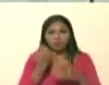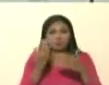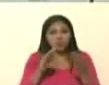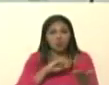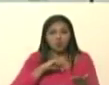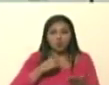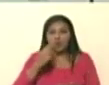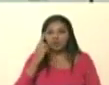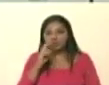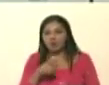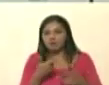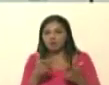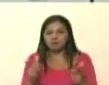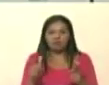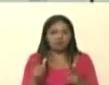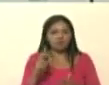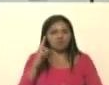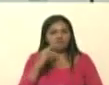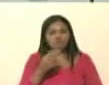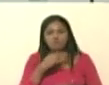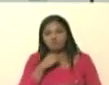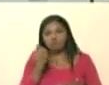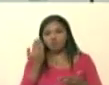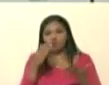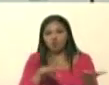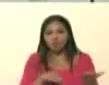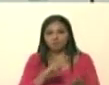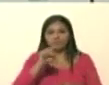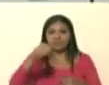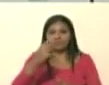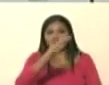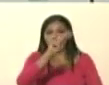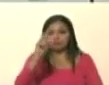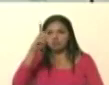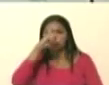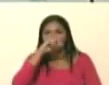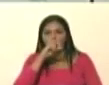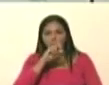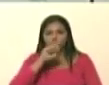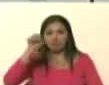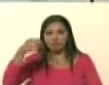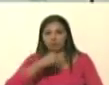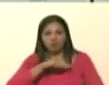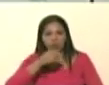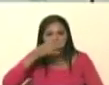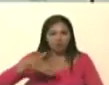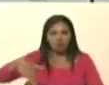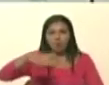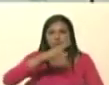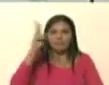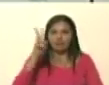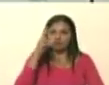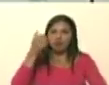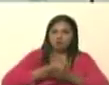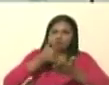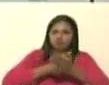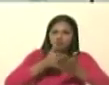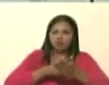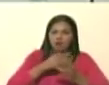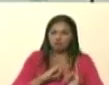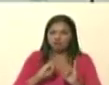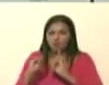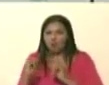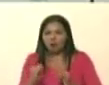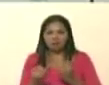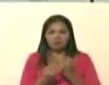libertador pero 200 años después aquí está su pueblo el pueblo de venezuela luchando por su ideal